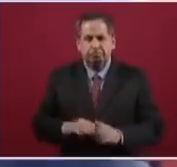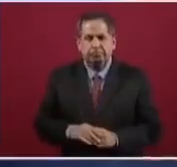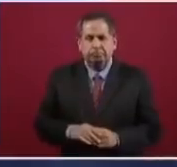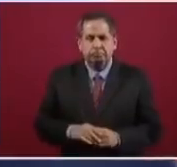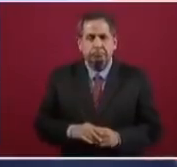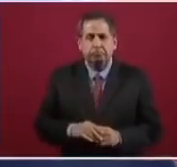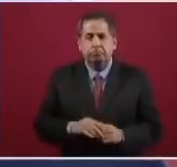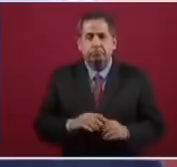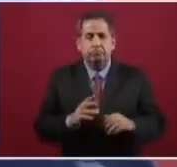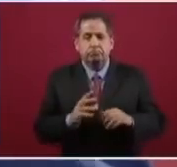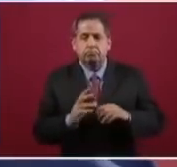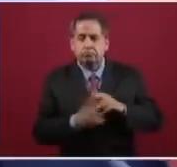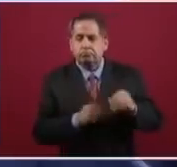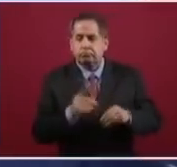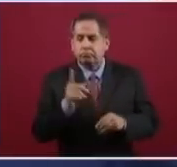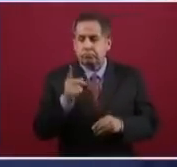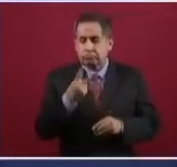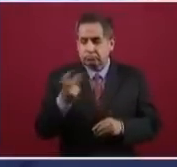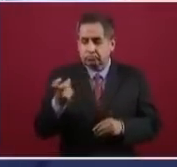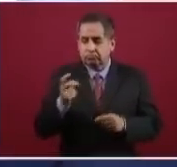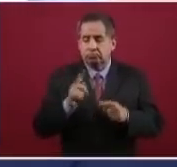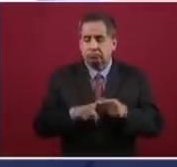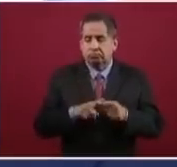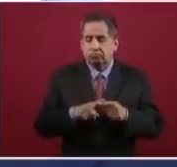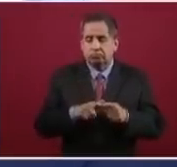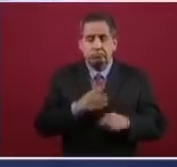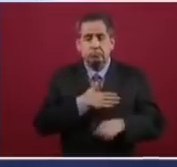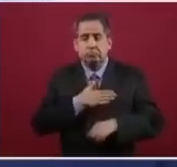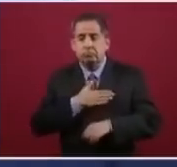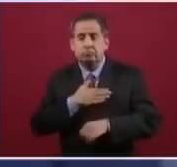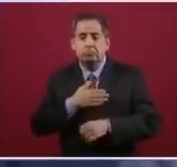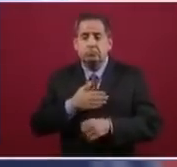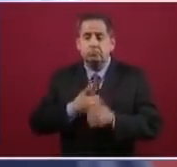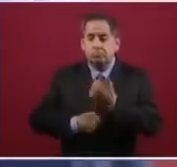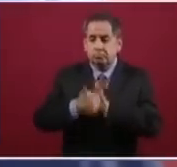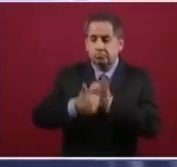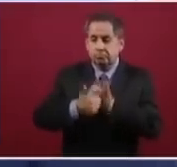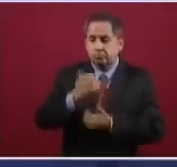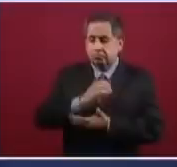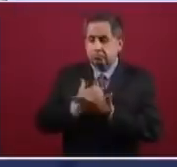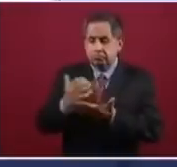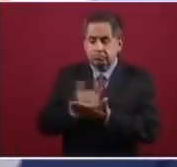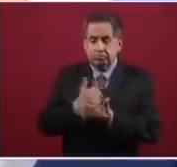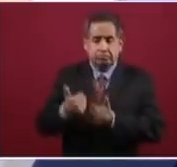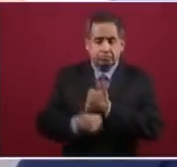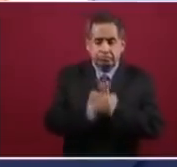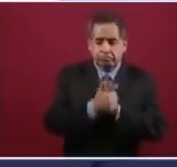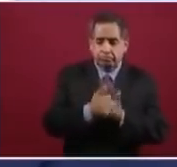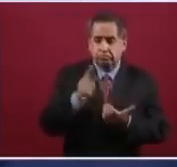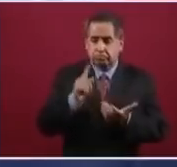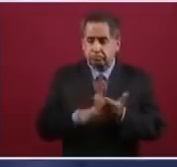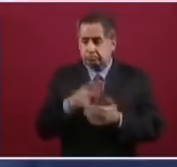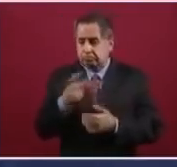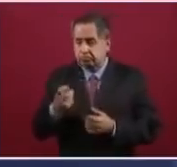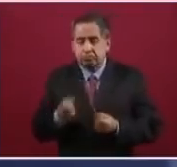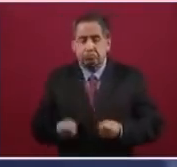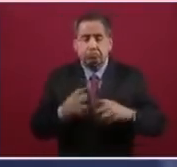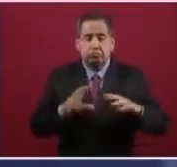resultaba de qué se convocaba una licitación y de las 1200